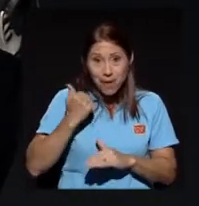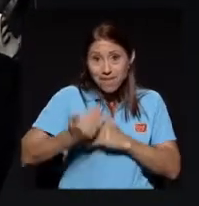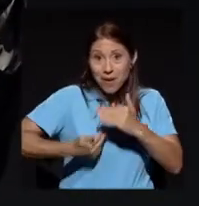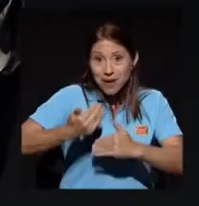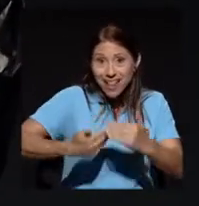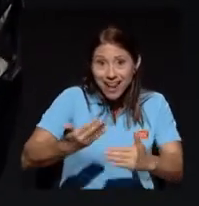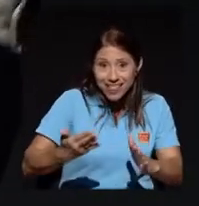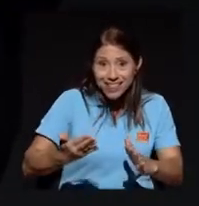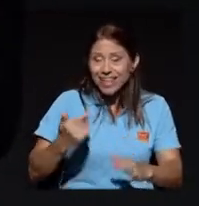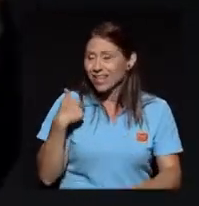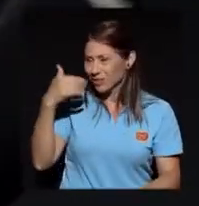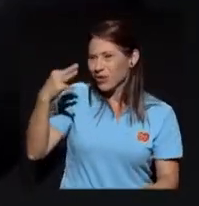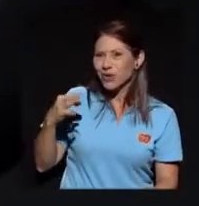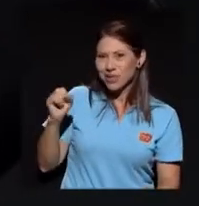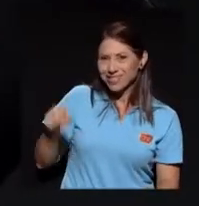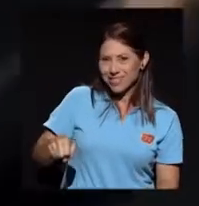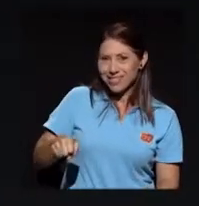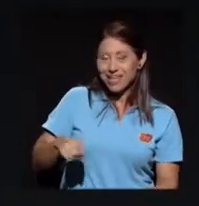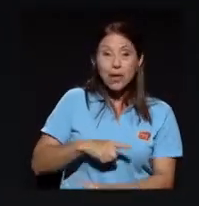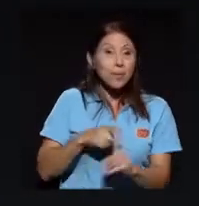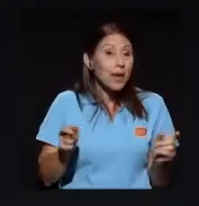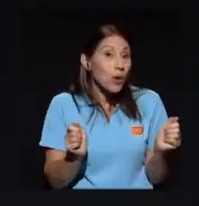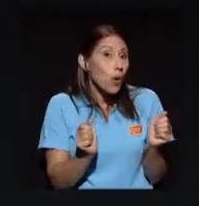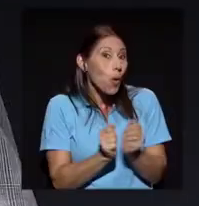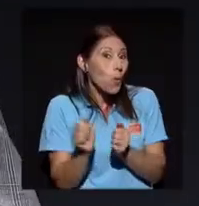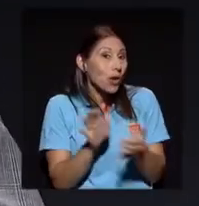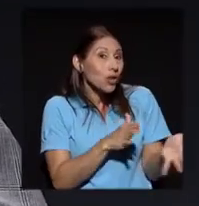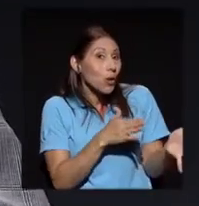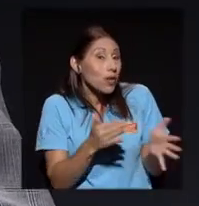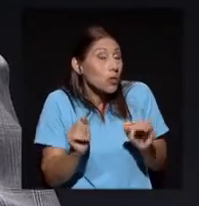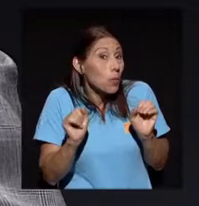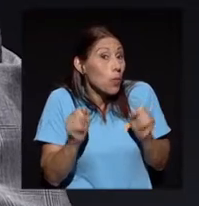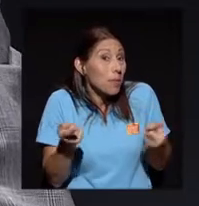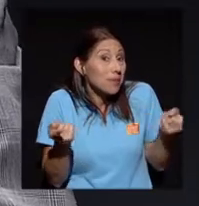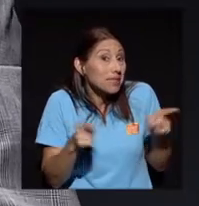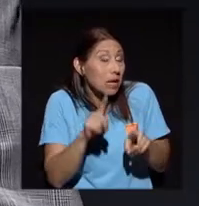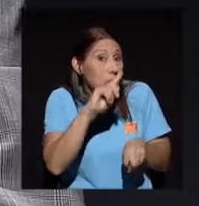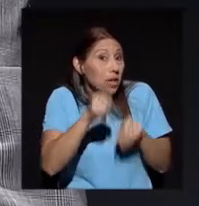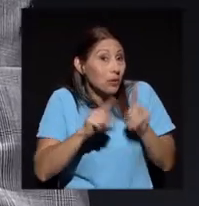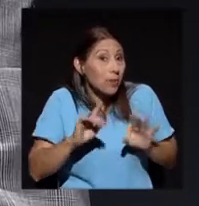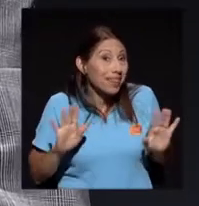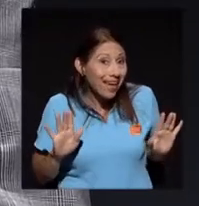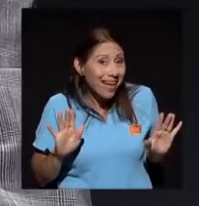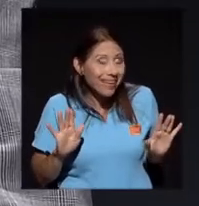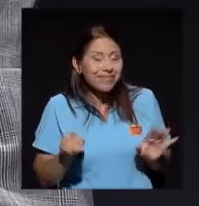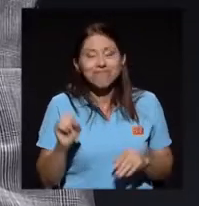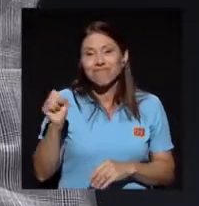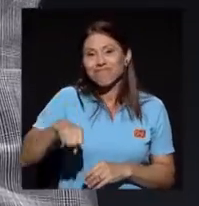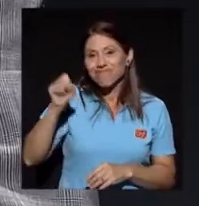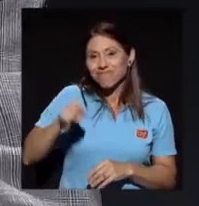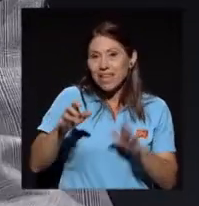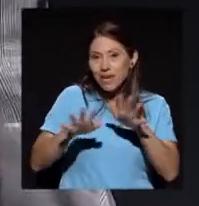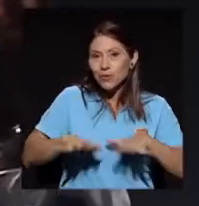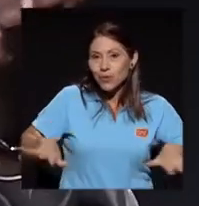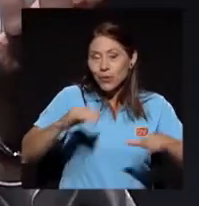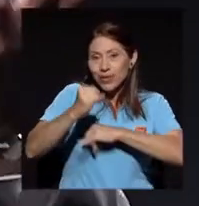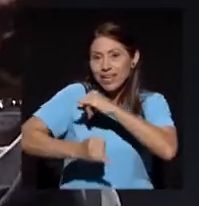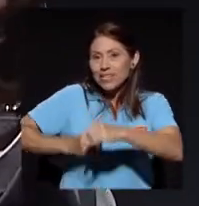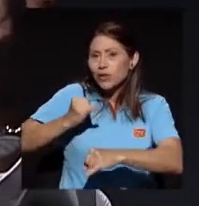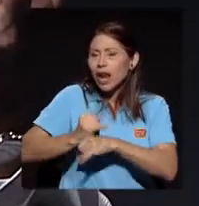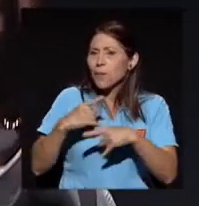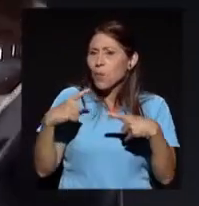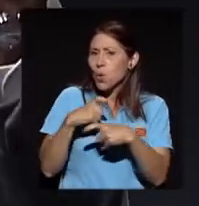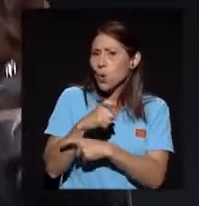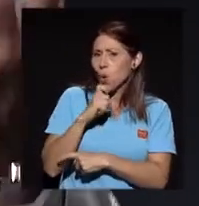con un poquito de viento viene una tormenta claro no y además en un entorno internacional muy complejo porque el gran